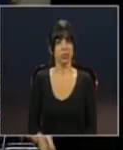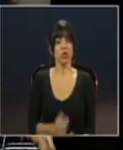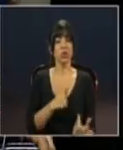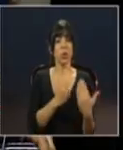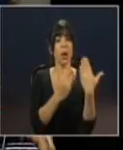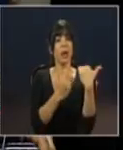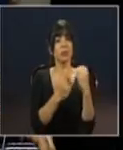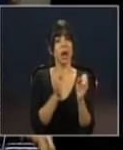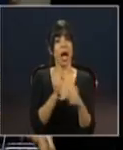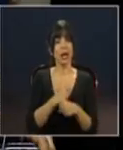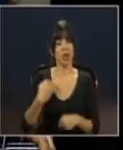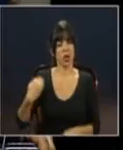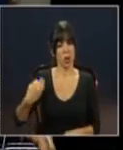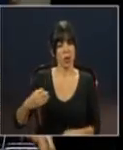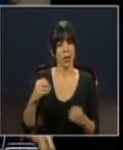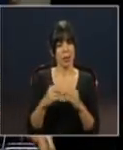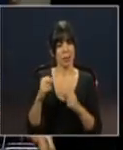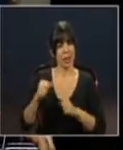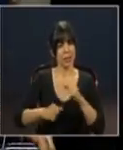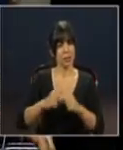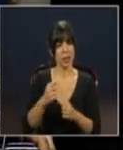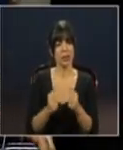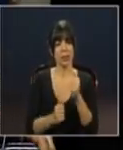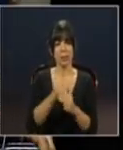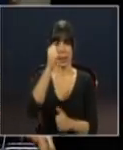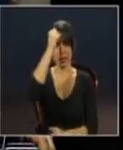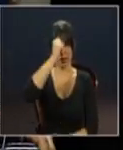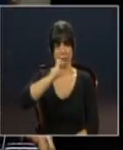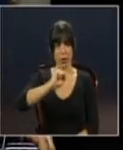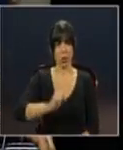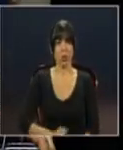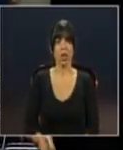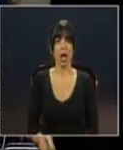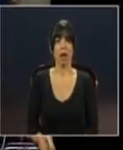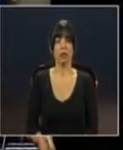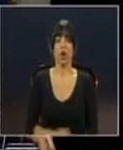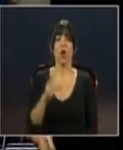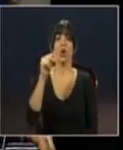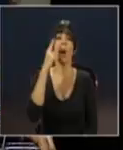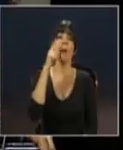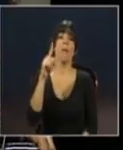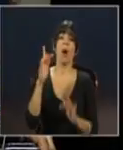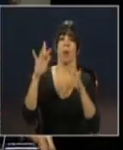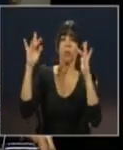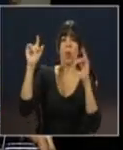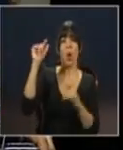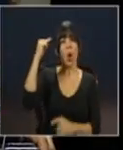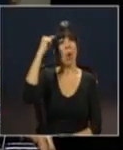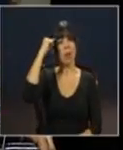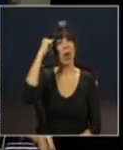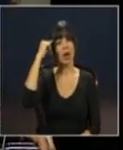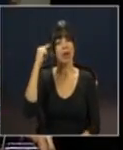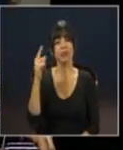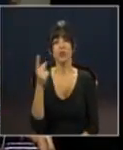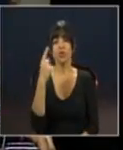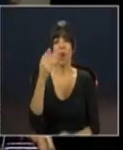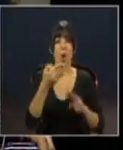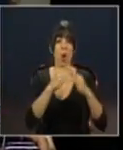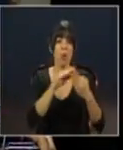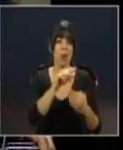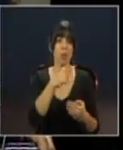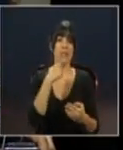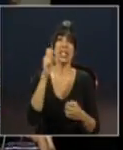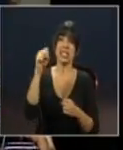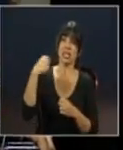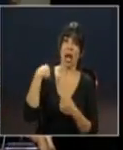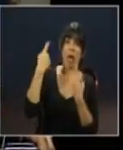Espero hacerlo cada día con más ahínco y con mayor sabiduría. No por darle brillo al gobierno, que solo el pueblo dirá si tuvo